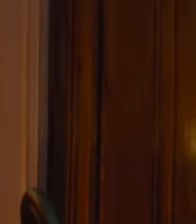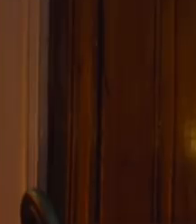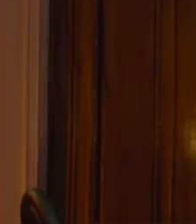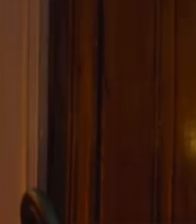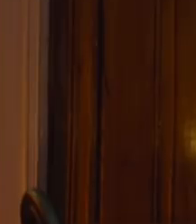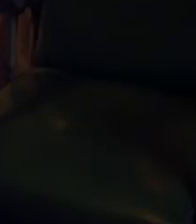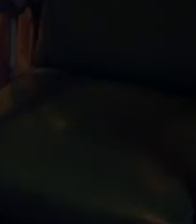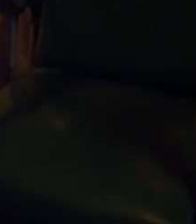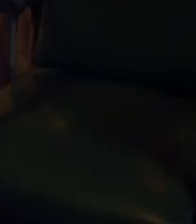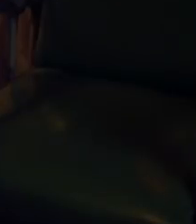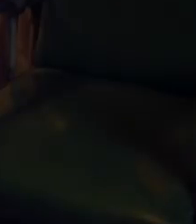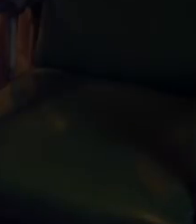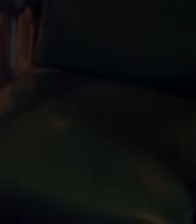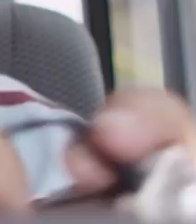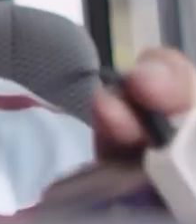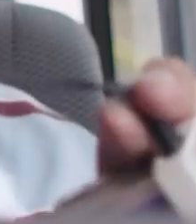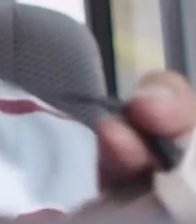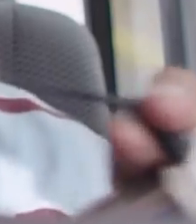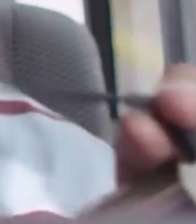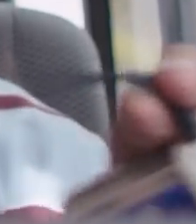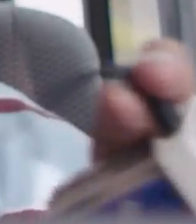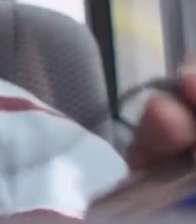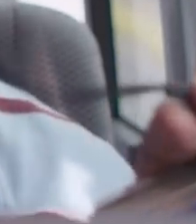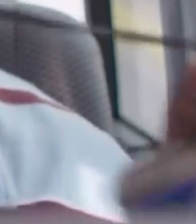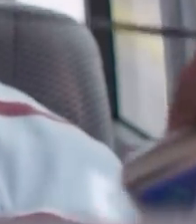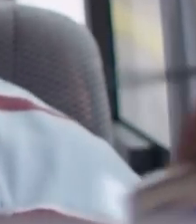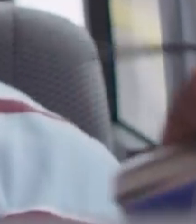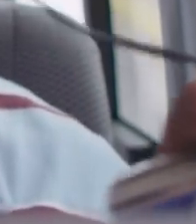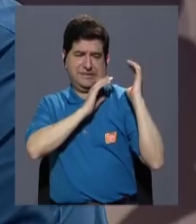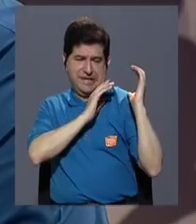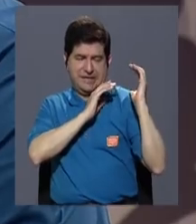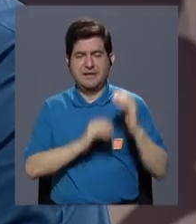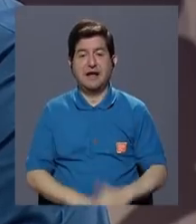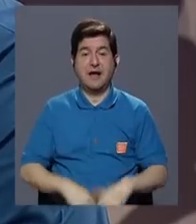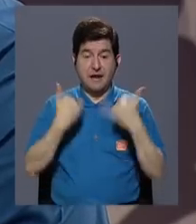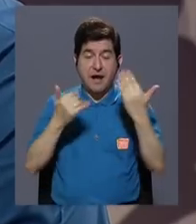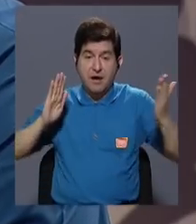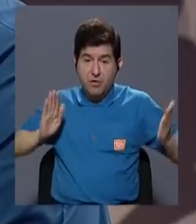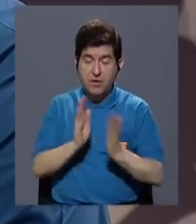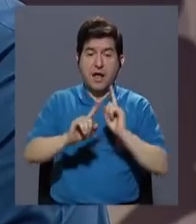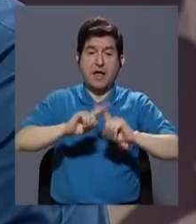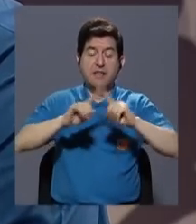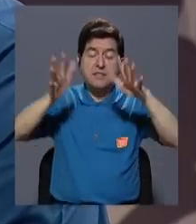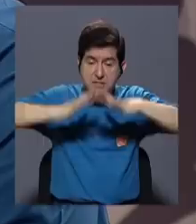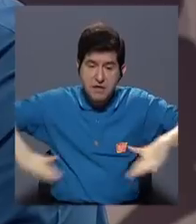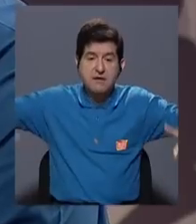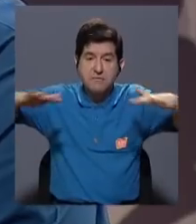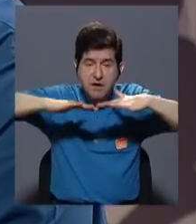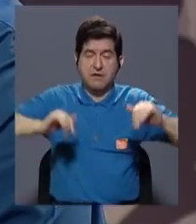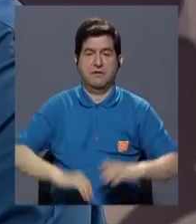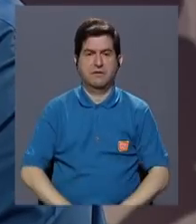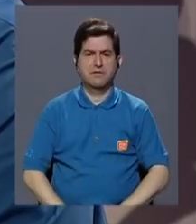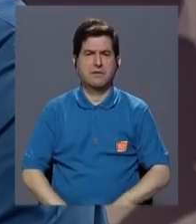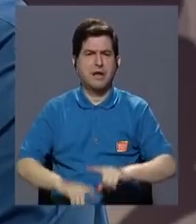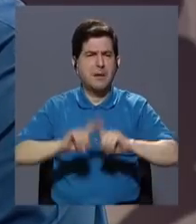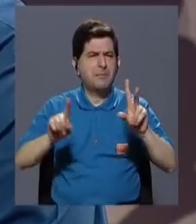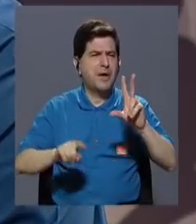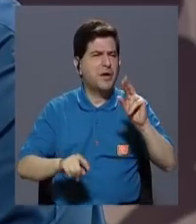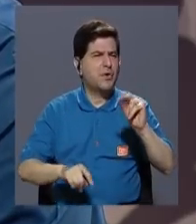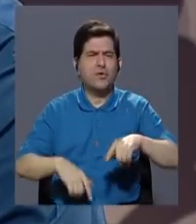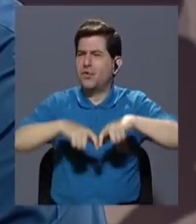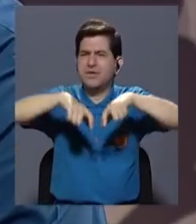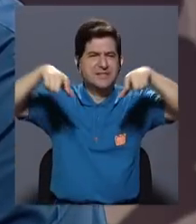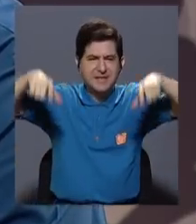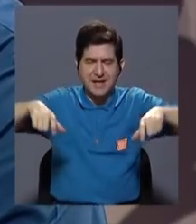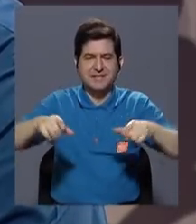budistas eso es algo que él carga años después y que ahora lo enfrenta en otra cancha pero no en una cancha sino también